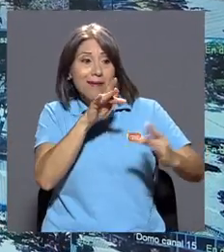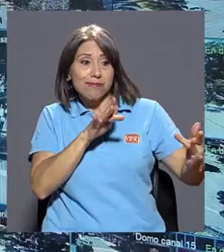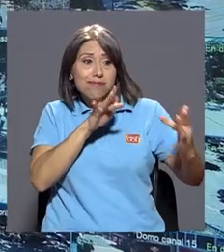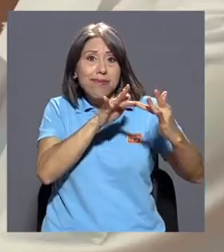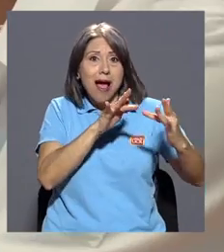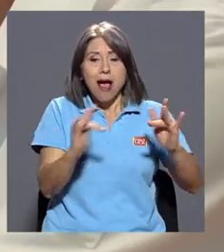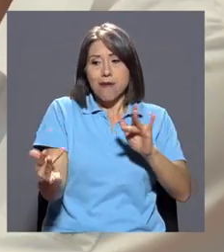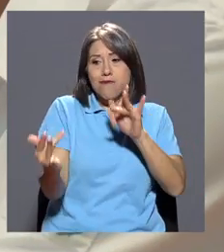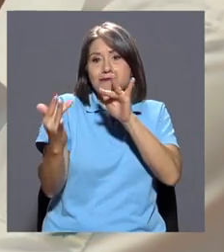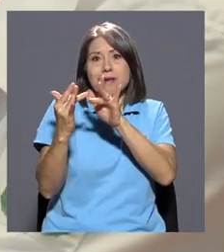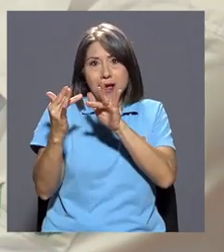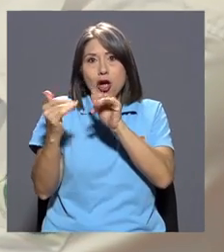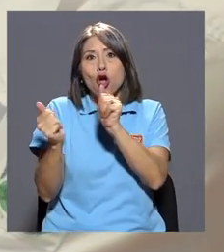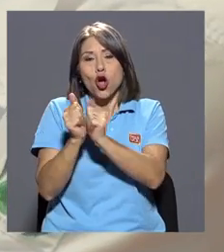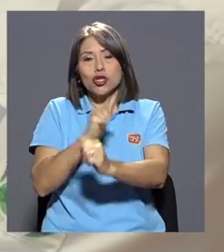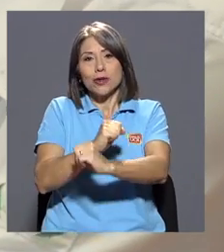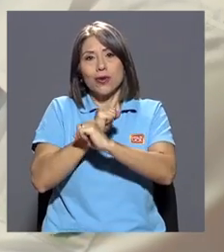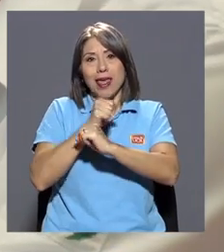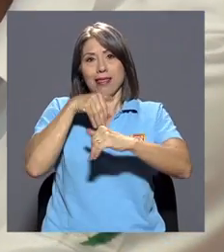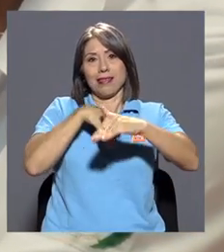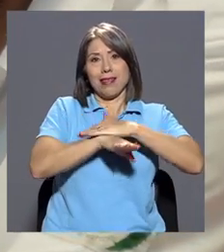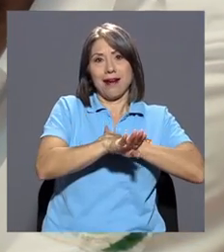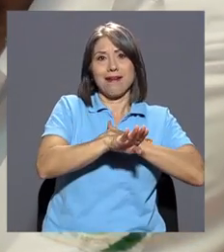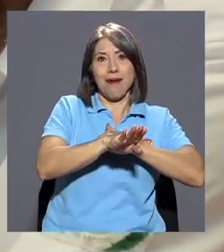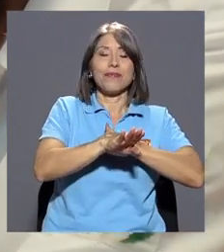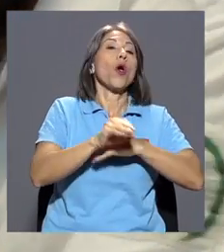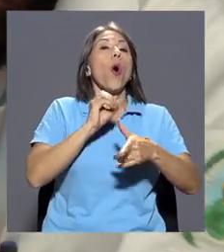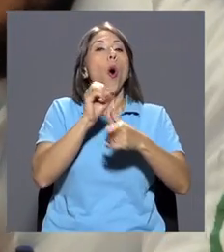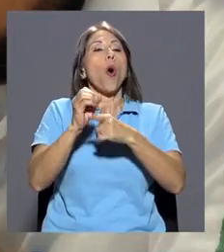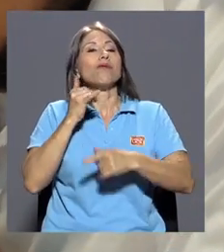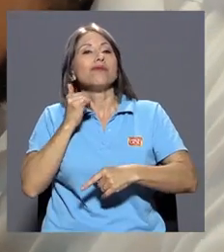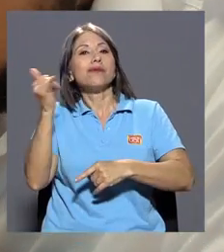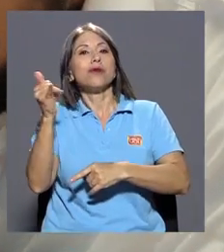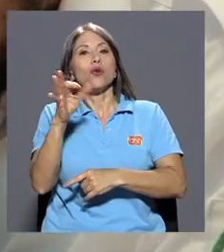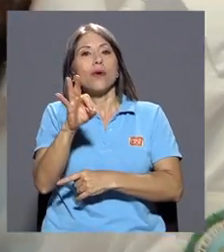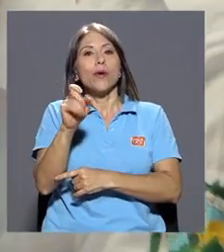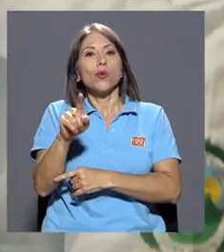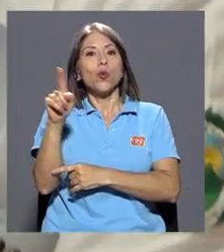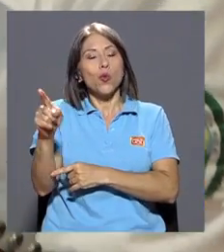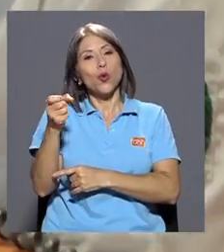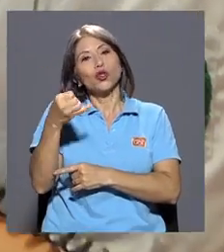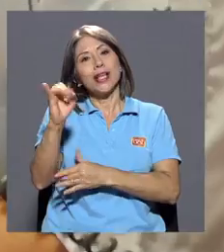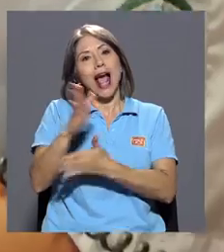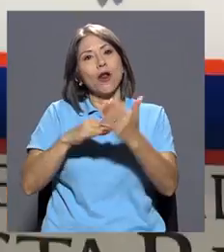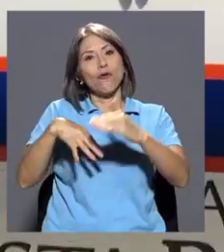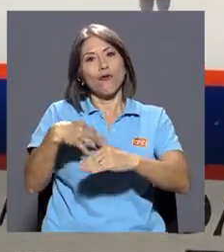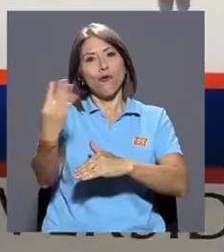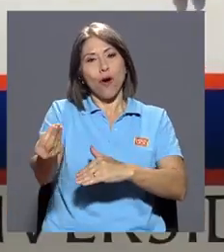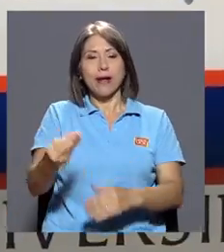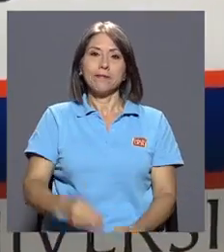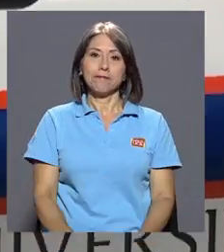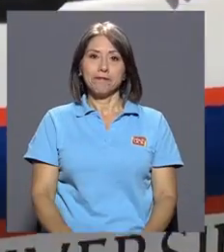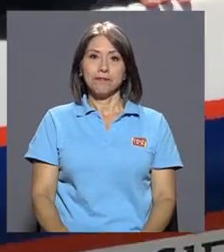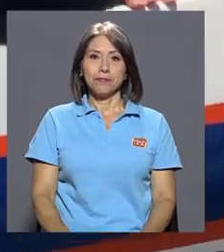los eventos que sean dentro del campus, o con el servicio 911 en aquellos que sean externos al campus.